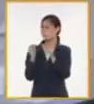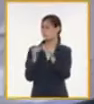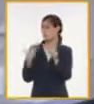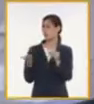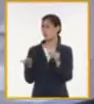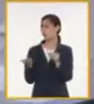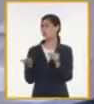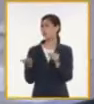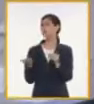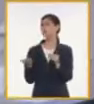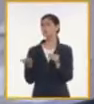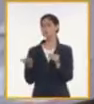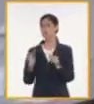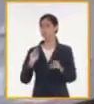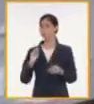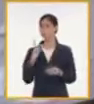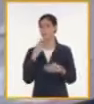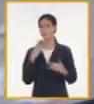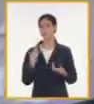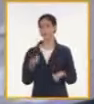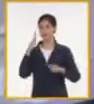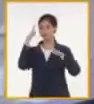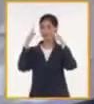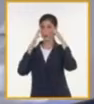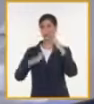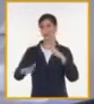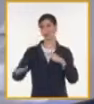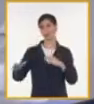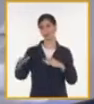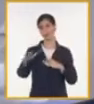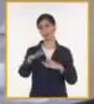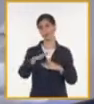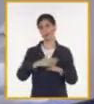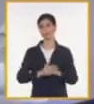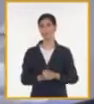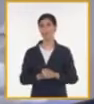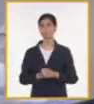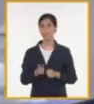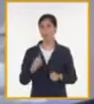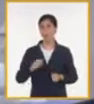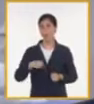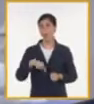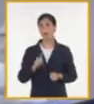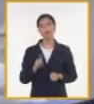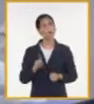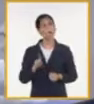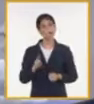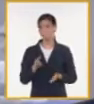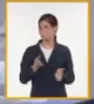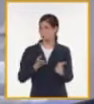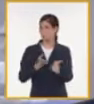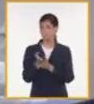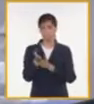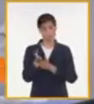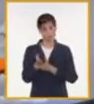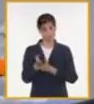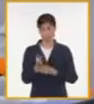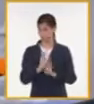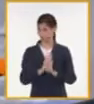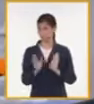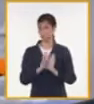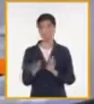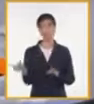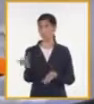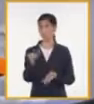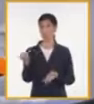primero saludo a todos los que nos siguen en la lo que está ocurriendo ahora una continuidad histórica del empleo del